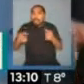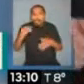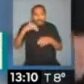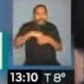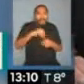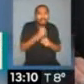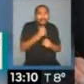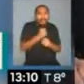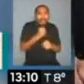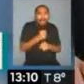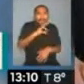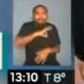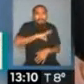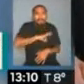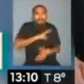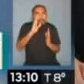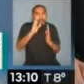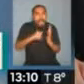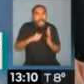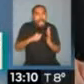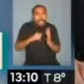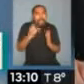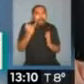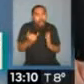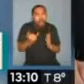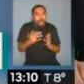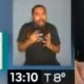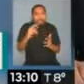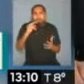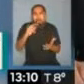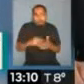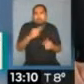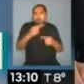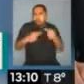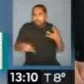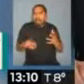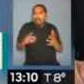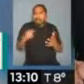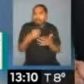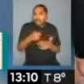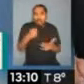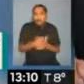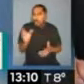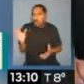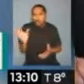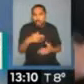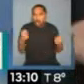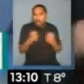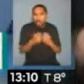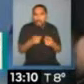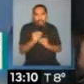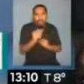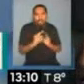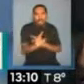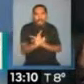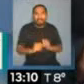acordada con Seguridad Social, los sindicatos, la obra social, la RT, y se la paga en origen a través de del depósito inmediato